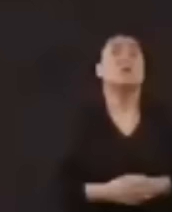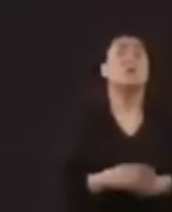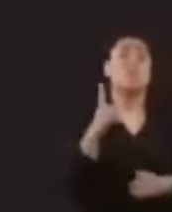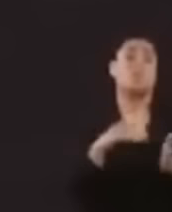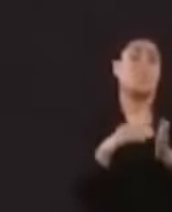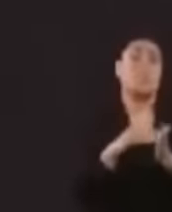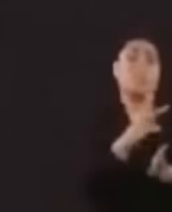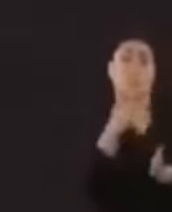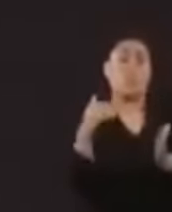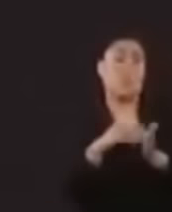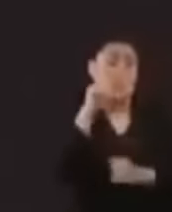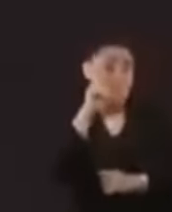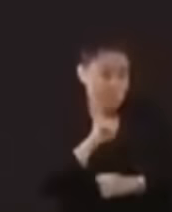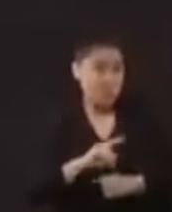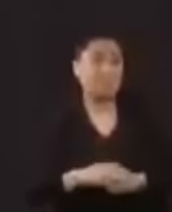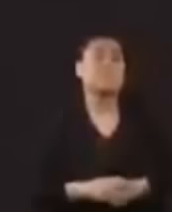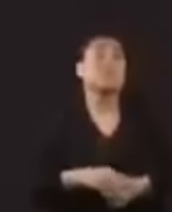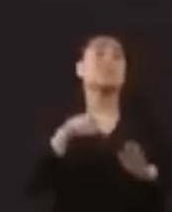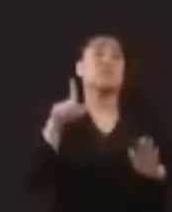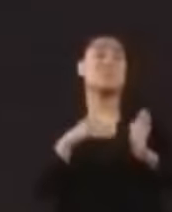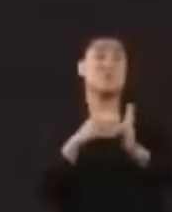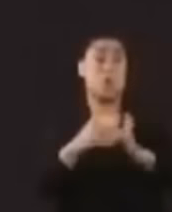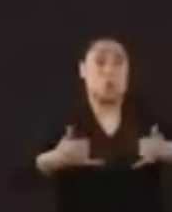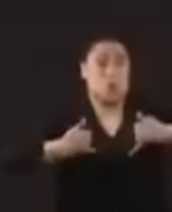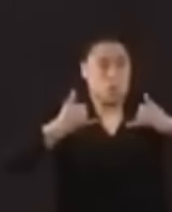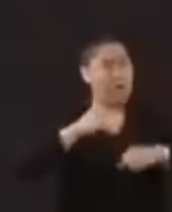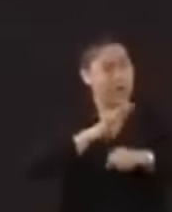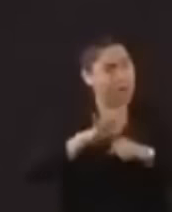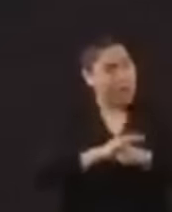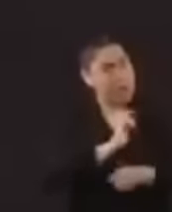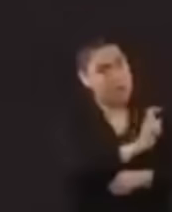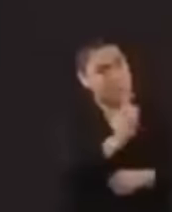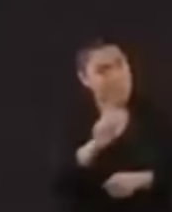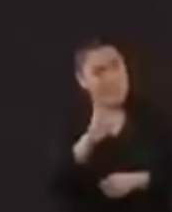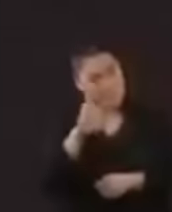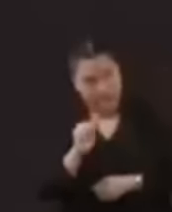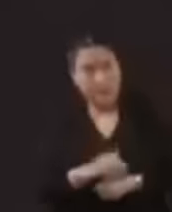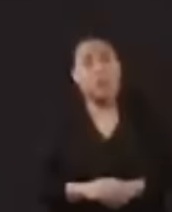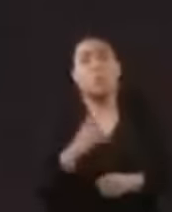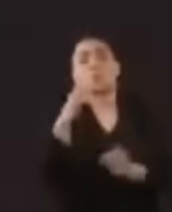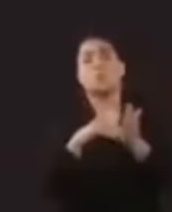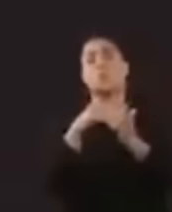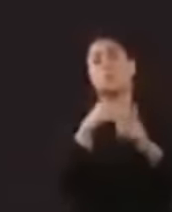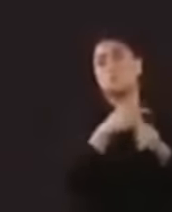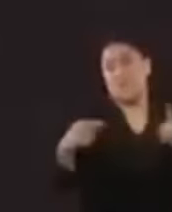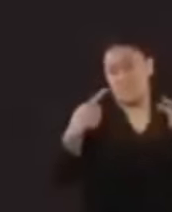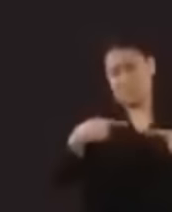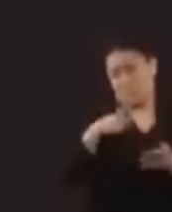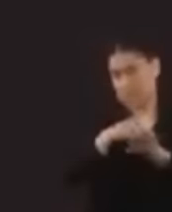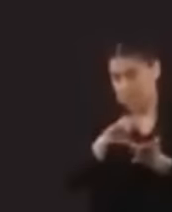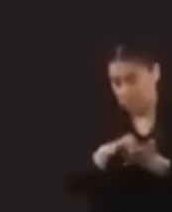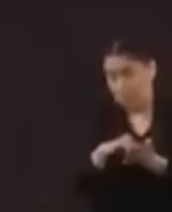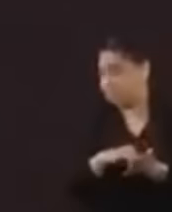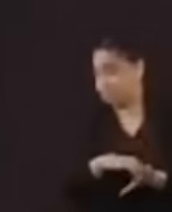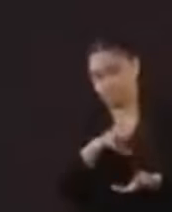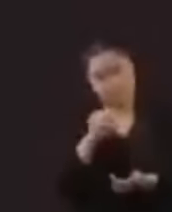a 17 millones de jóvenes que reciben becas, a más de 1,5 millones de personas con discapacidad. Que no se nos olvide